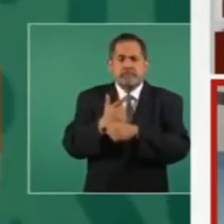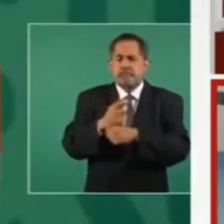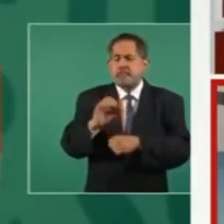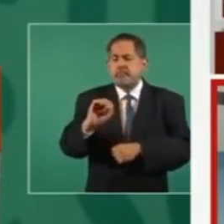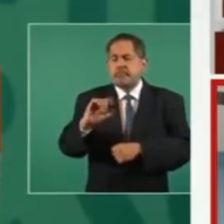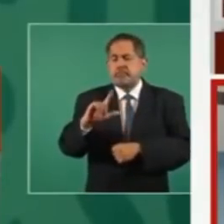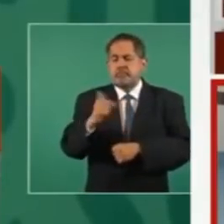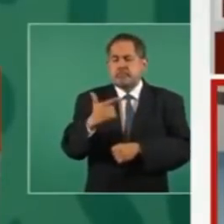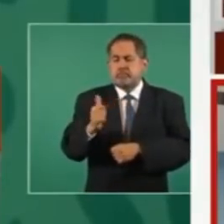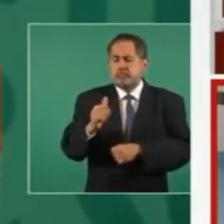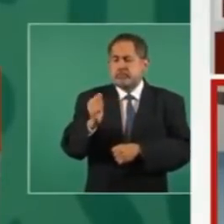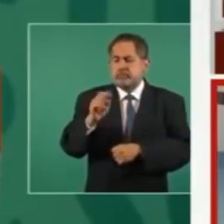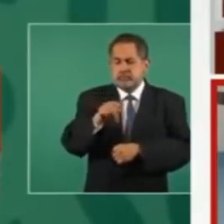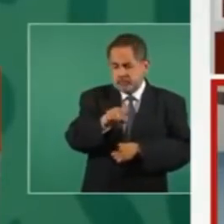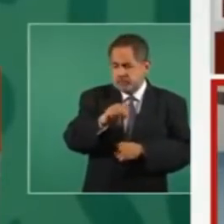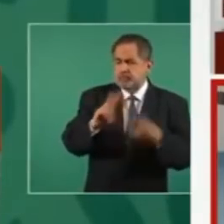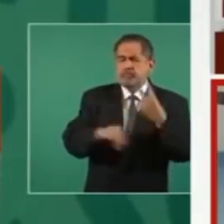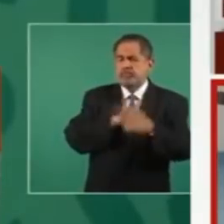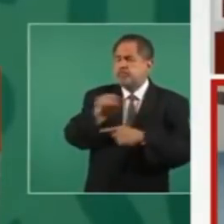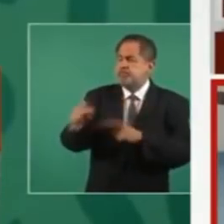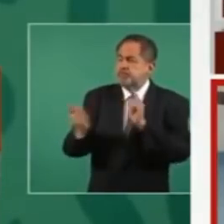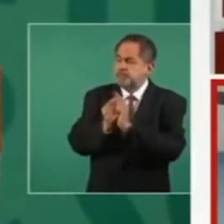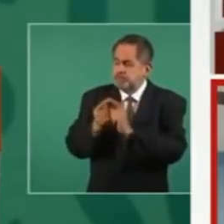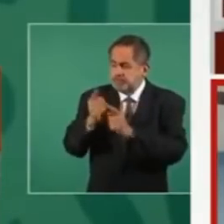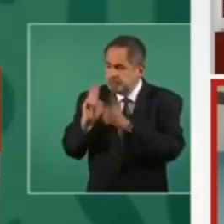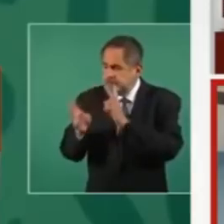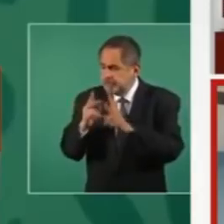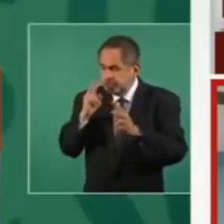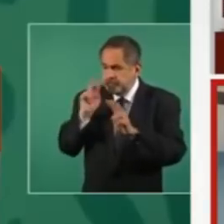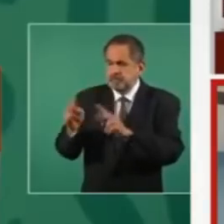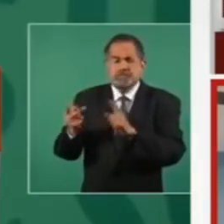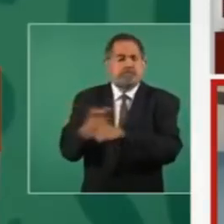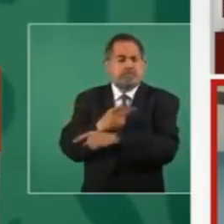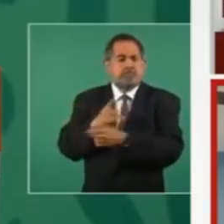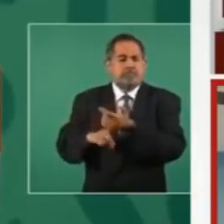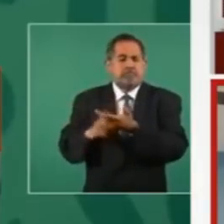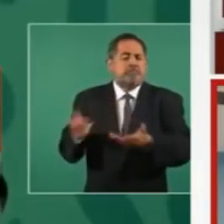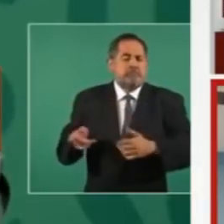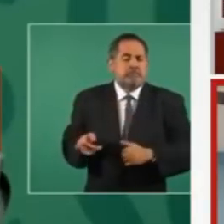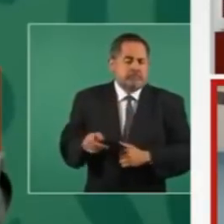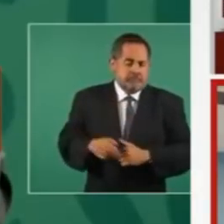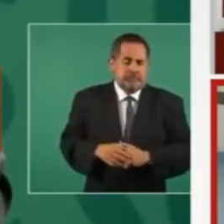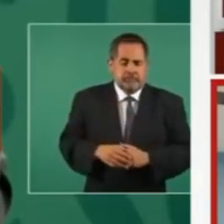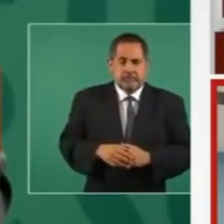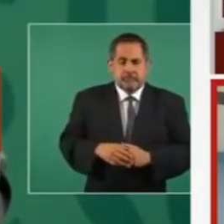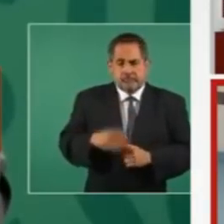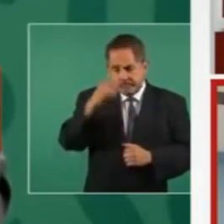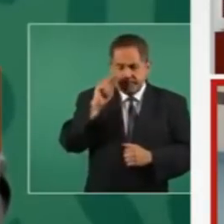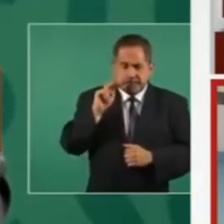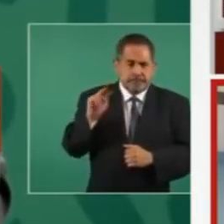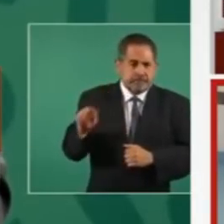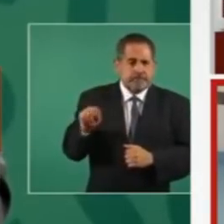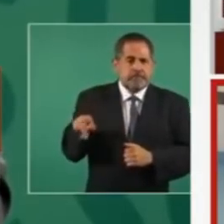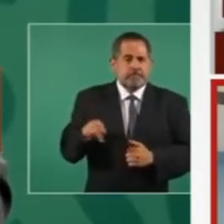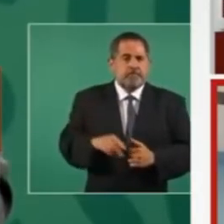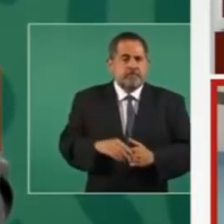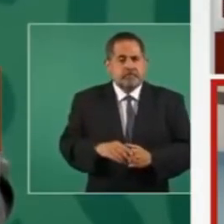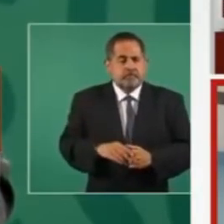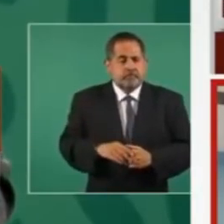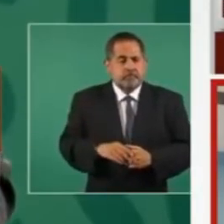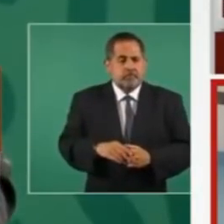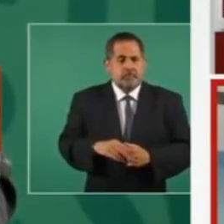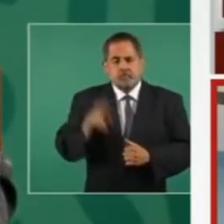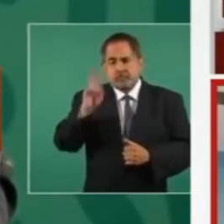licenciada Olga Sánchez Cordero, para que atienda este asunto, que se vea